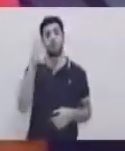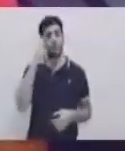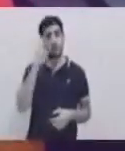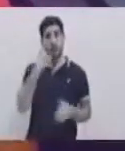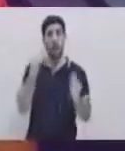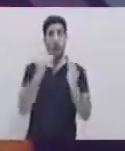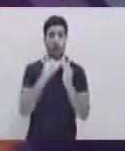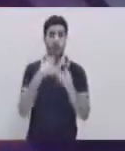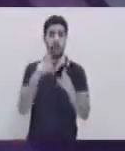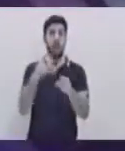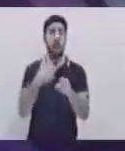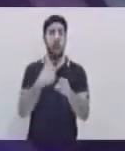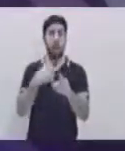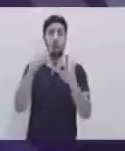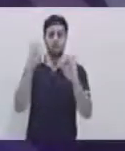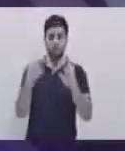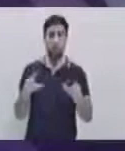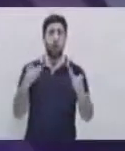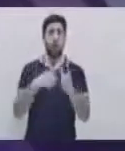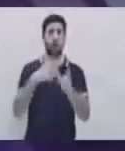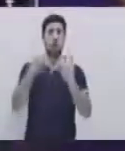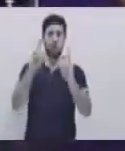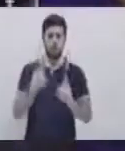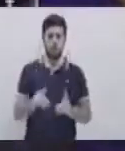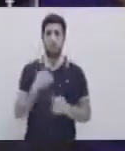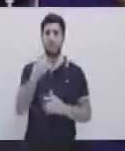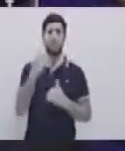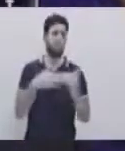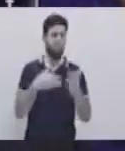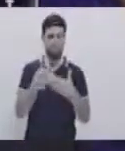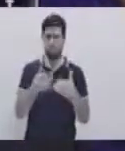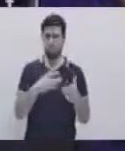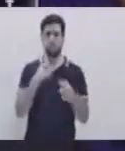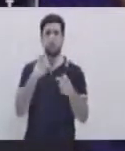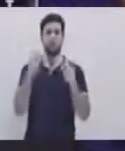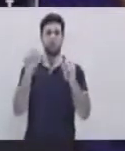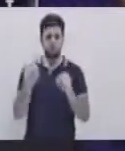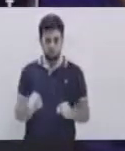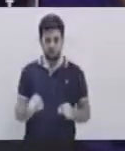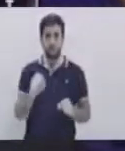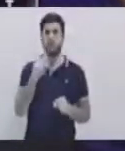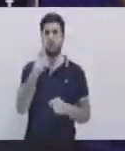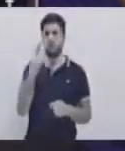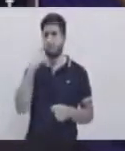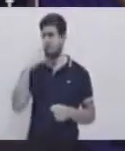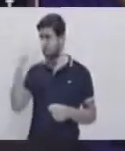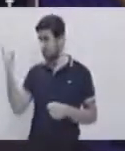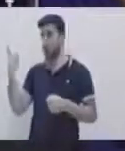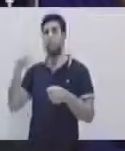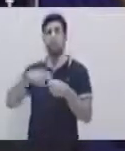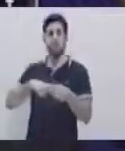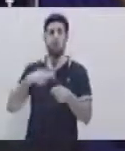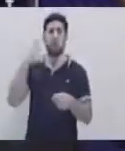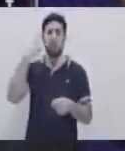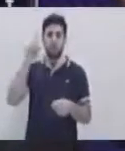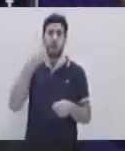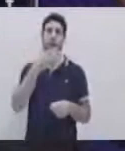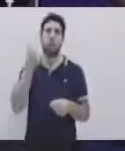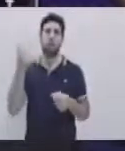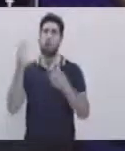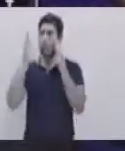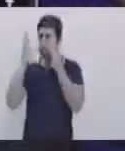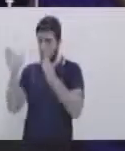Si en casita hay alguna persona con discapacidad, puedes pedirle que nos acompañe.